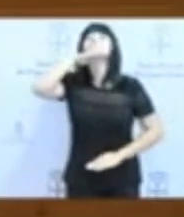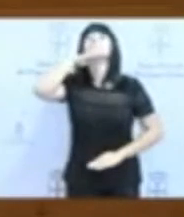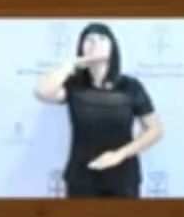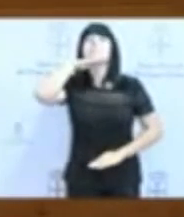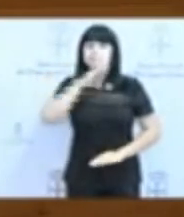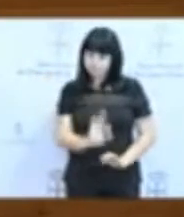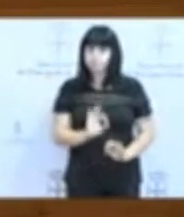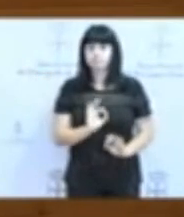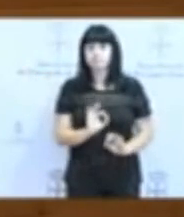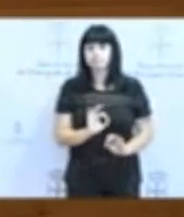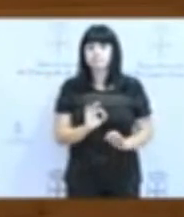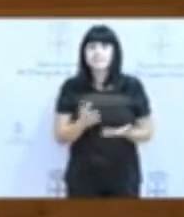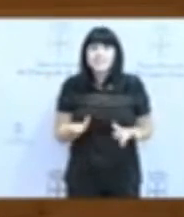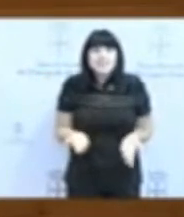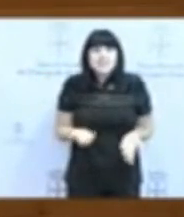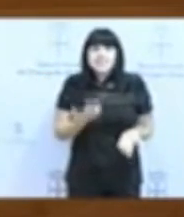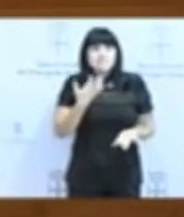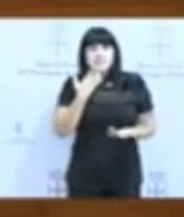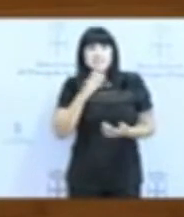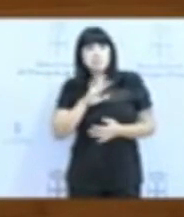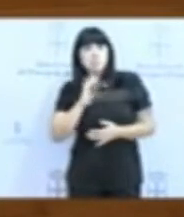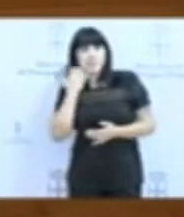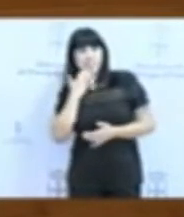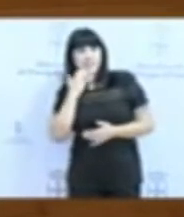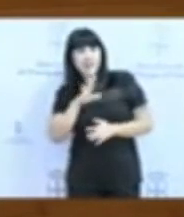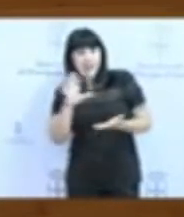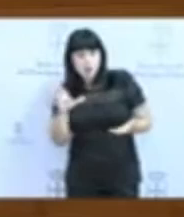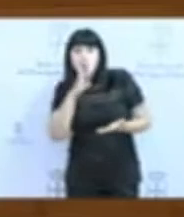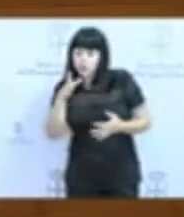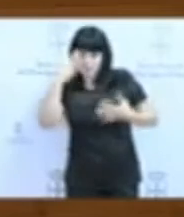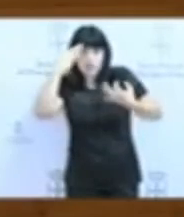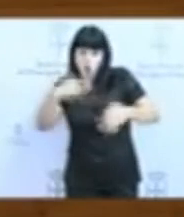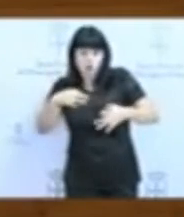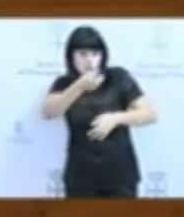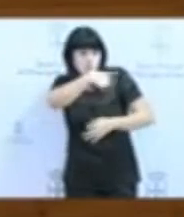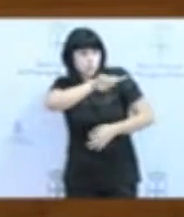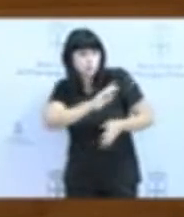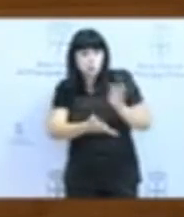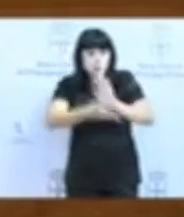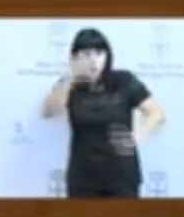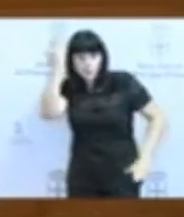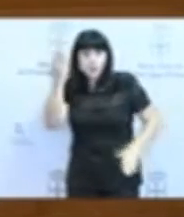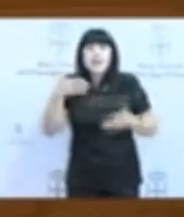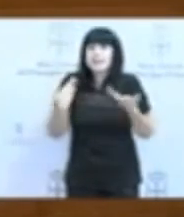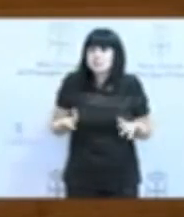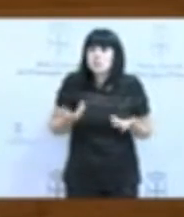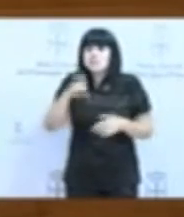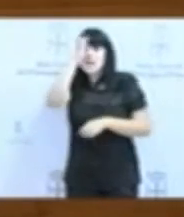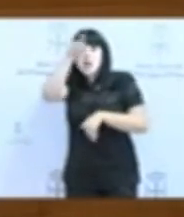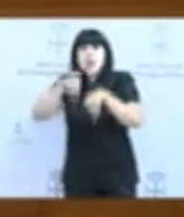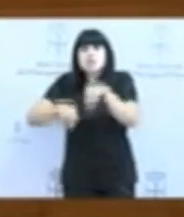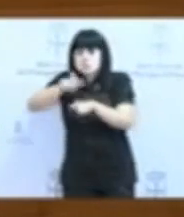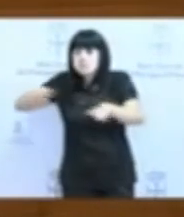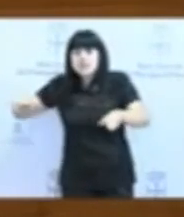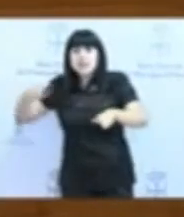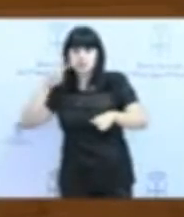pasaría. Y si esto no nos extraña, porque sería lo lógico, que ustedes saliesen, ¿por qué nos extraña que unos mineros que ven cómo su explotación se va inundando planta